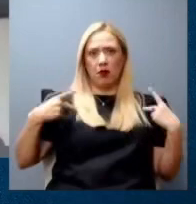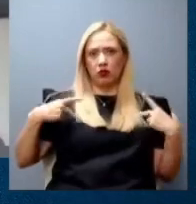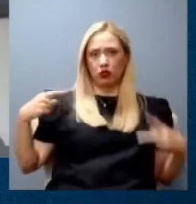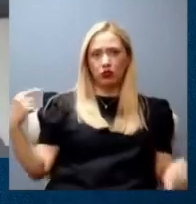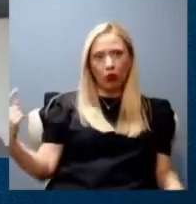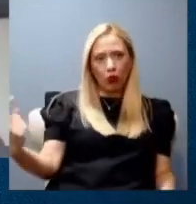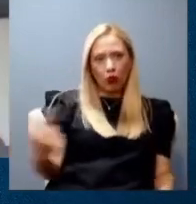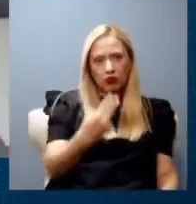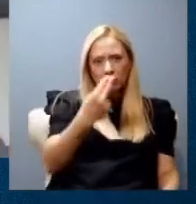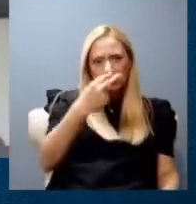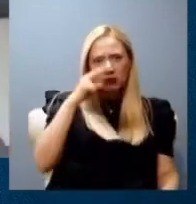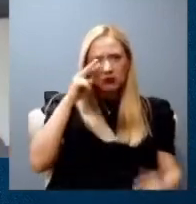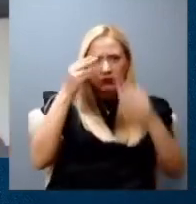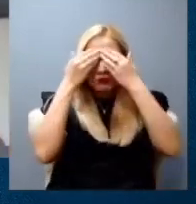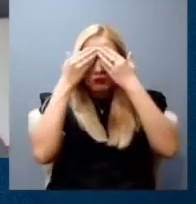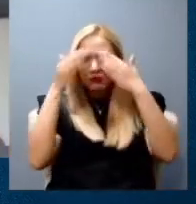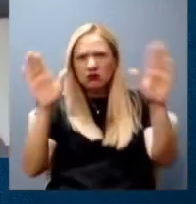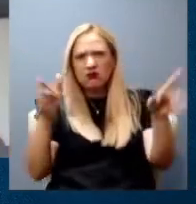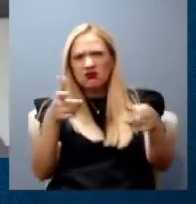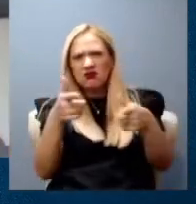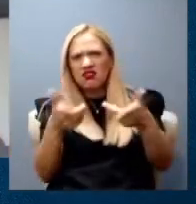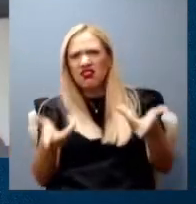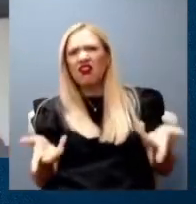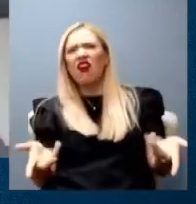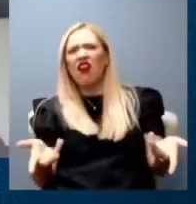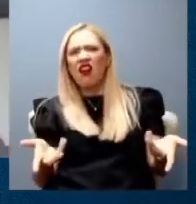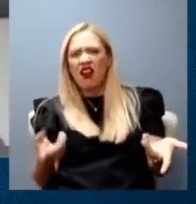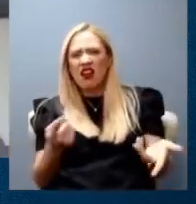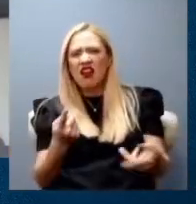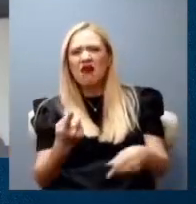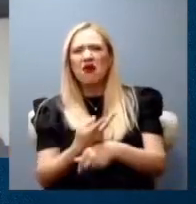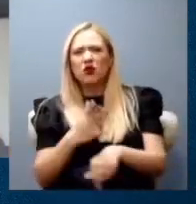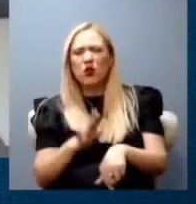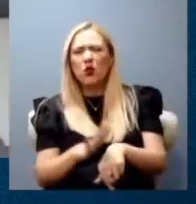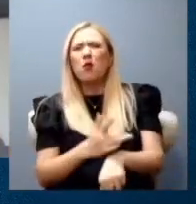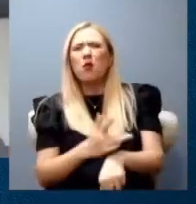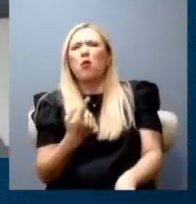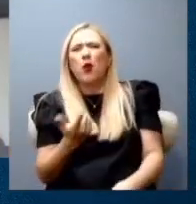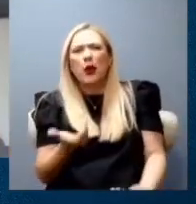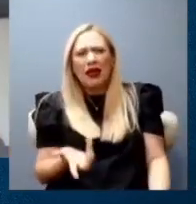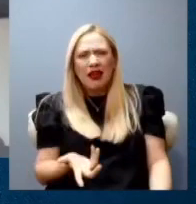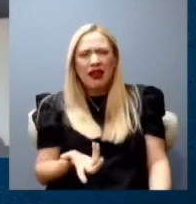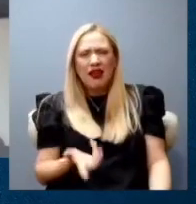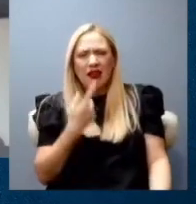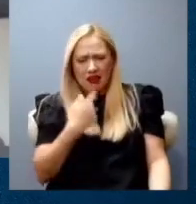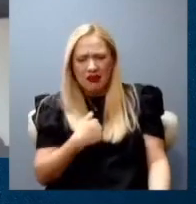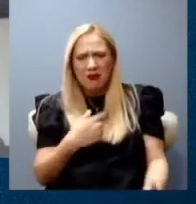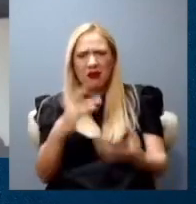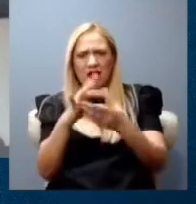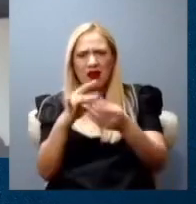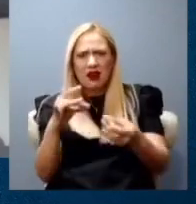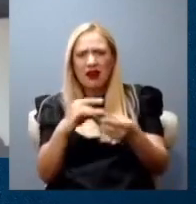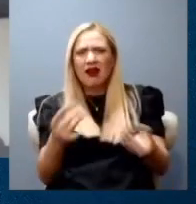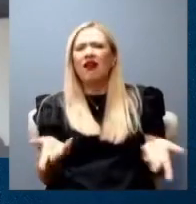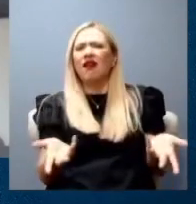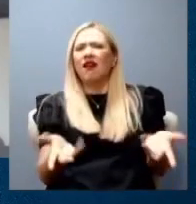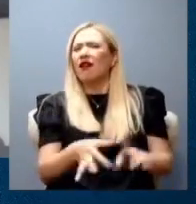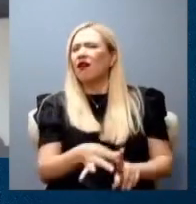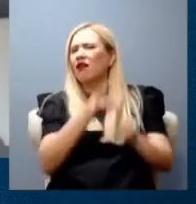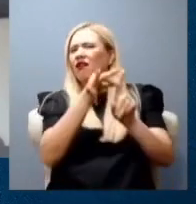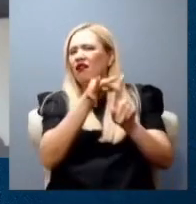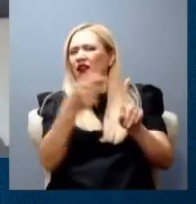de la sociedad, poder entender por qué sucedió lo que sucedió, cuáles son las explicaciones, las causas, cuáles son los